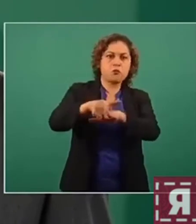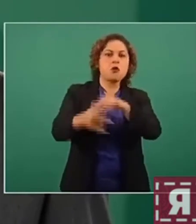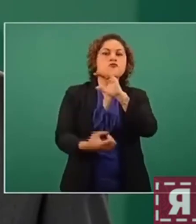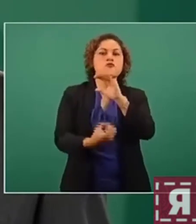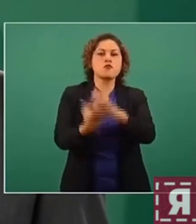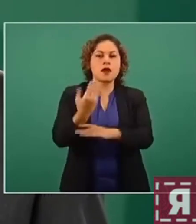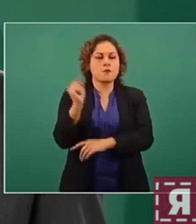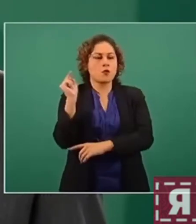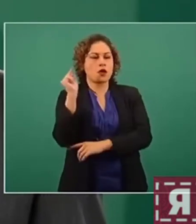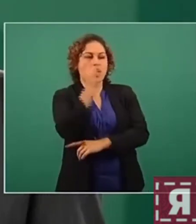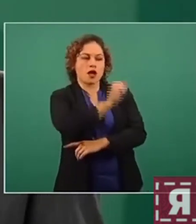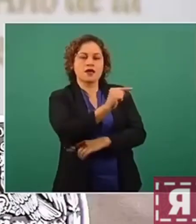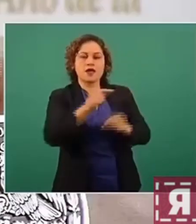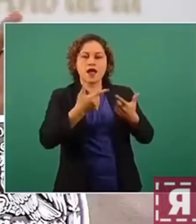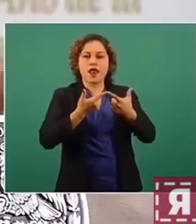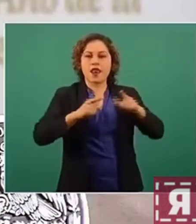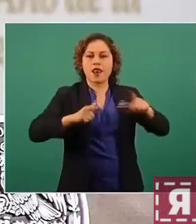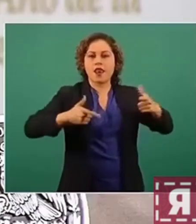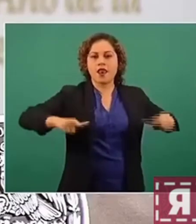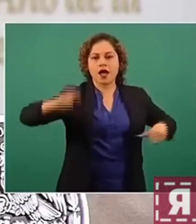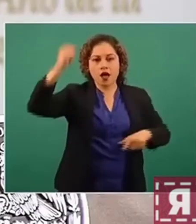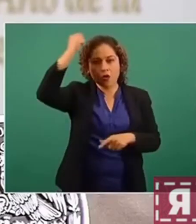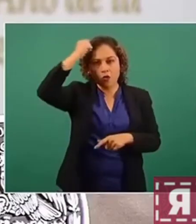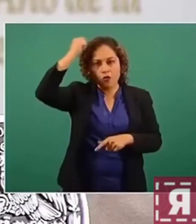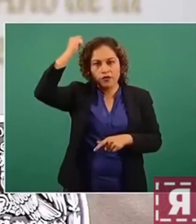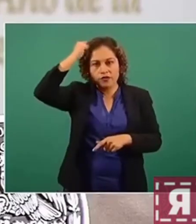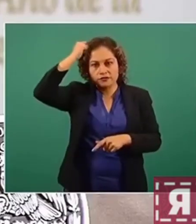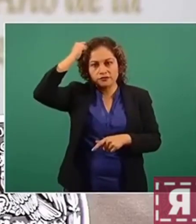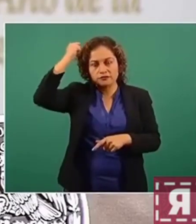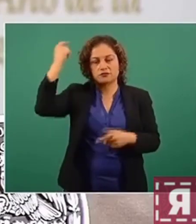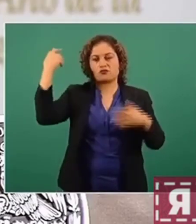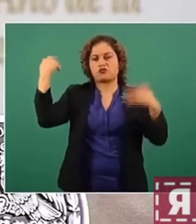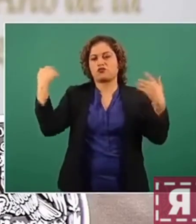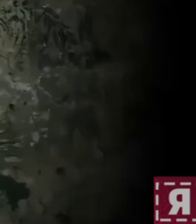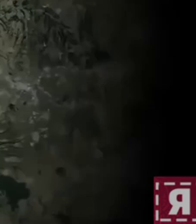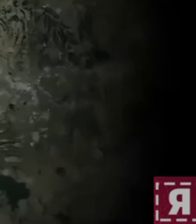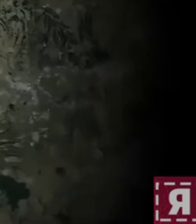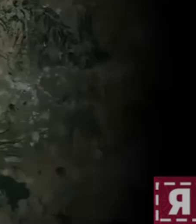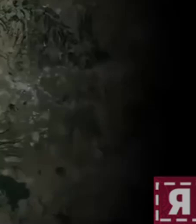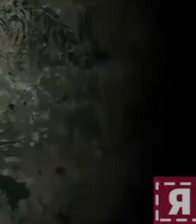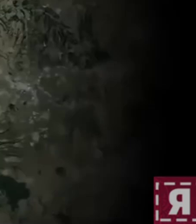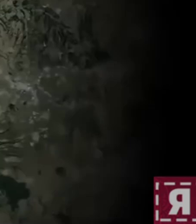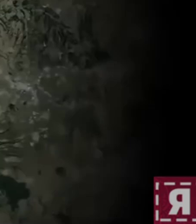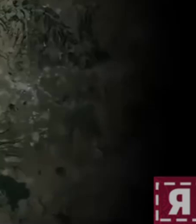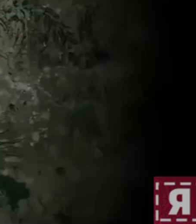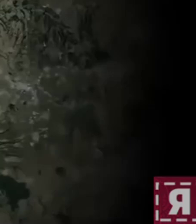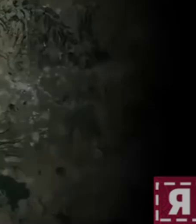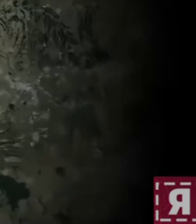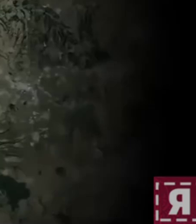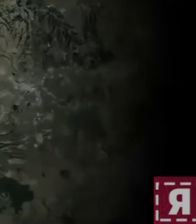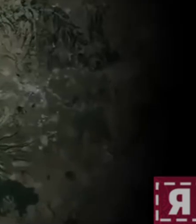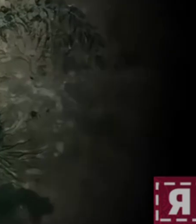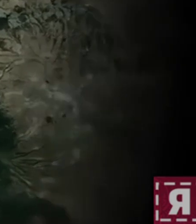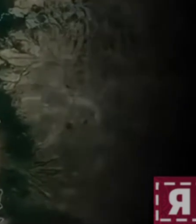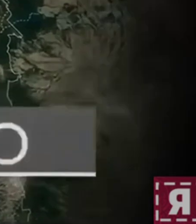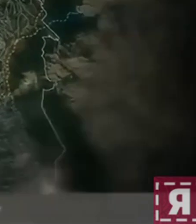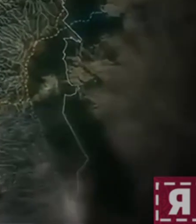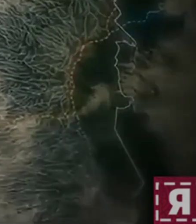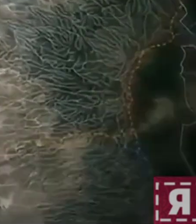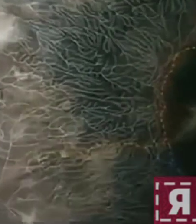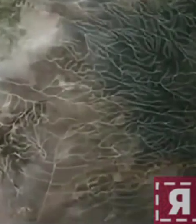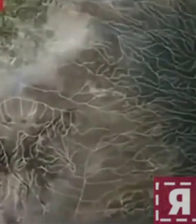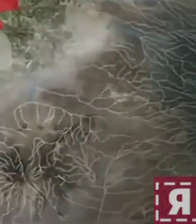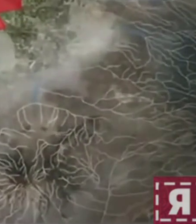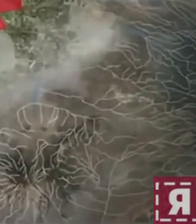Texcoco, en el peor sitio, es la parte más baja del Valle de